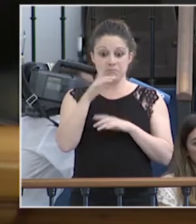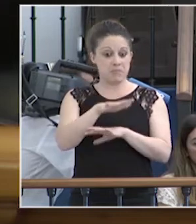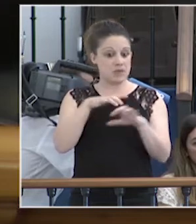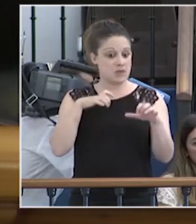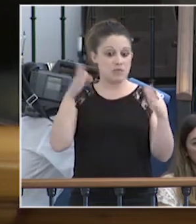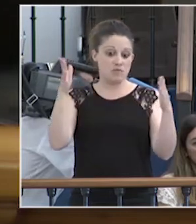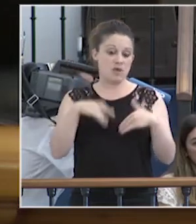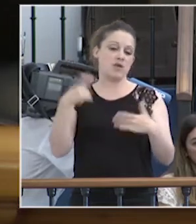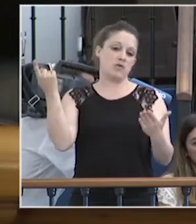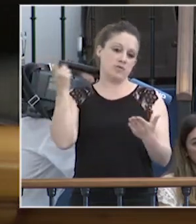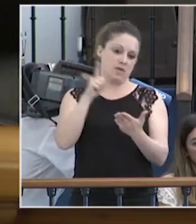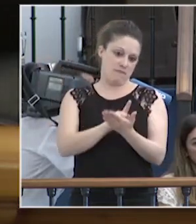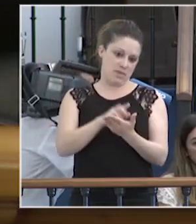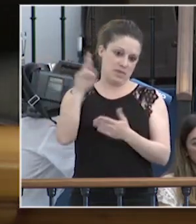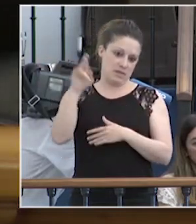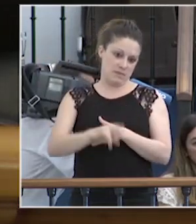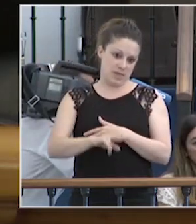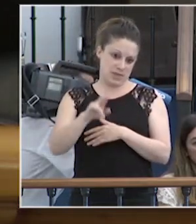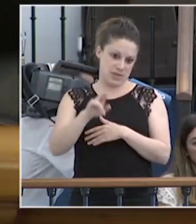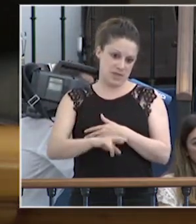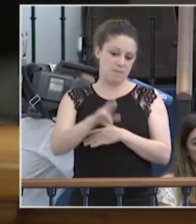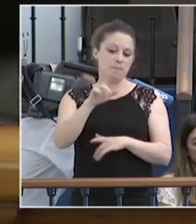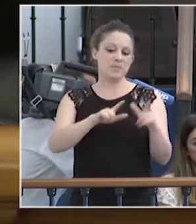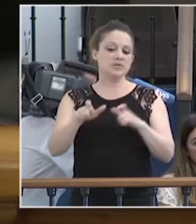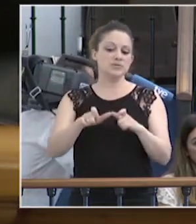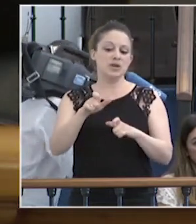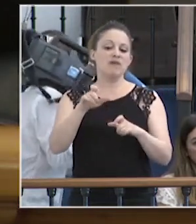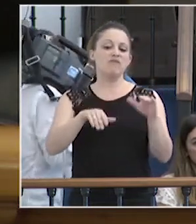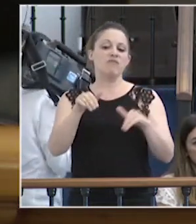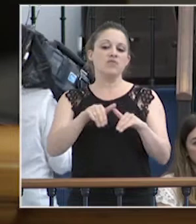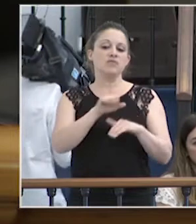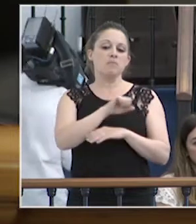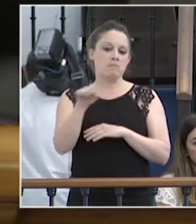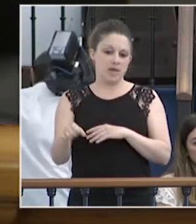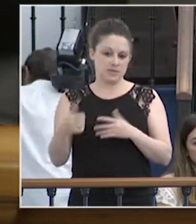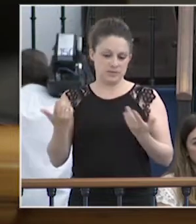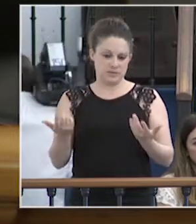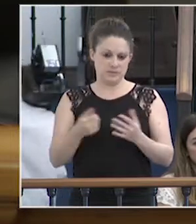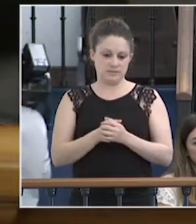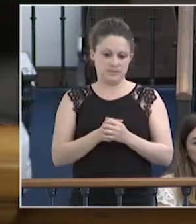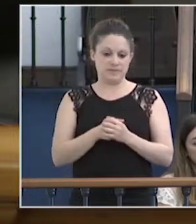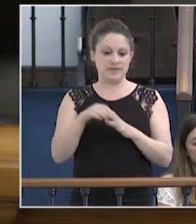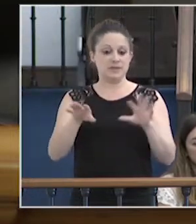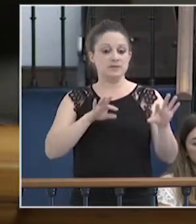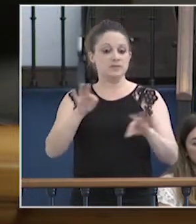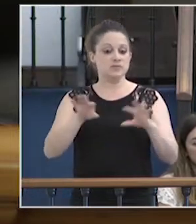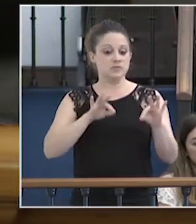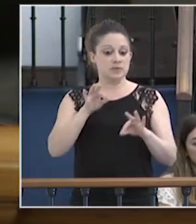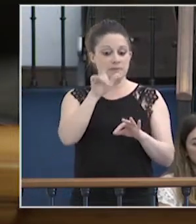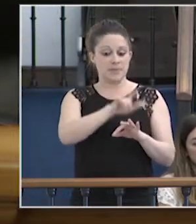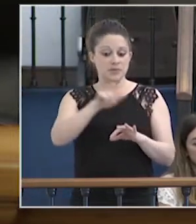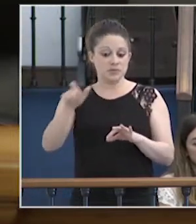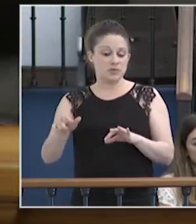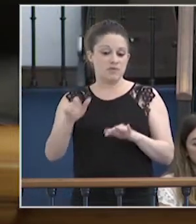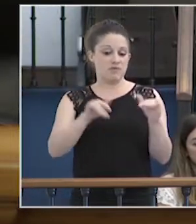se repetirá la elección entre quienes hayan alcanzado las dos mayores votaciones y resultará elegida la persona que obtenga